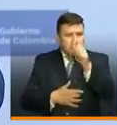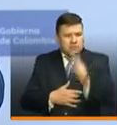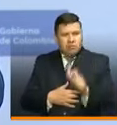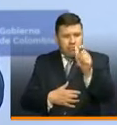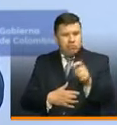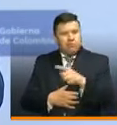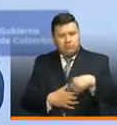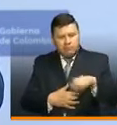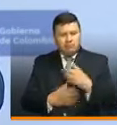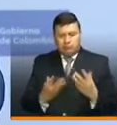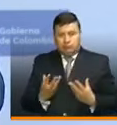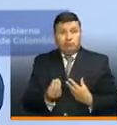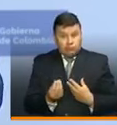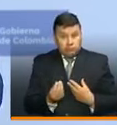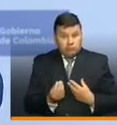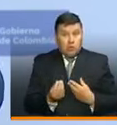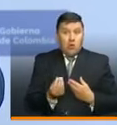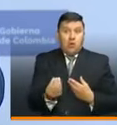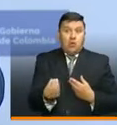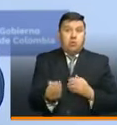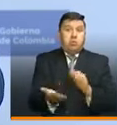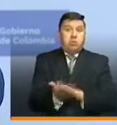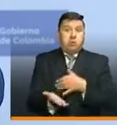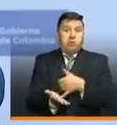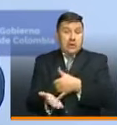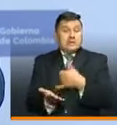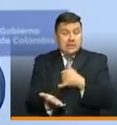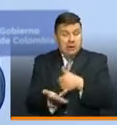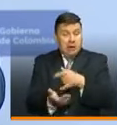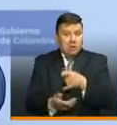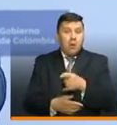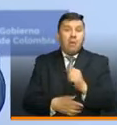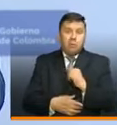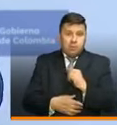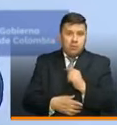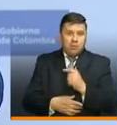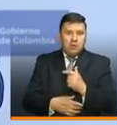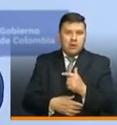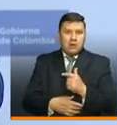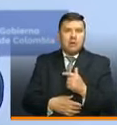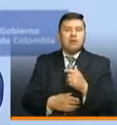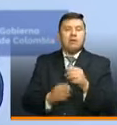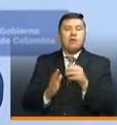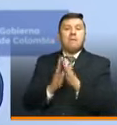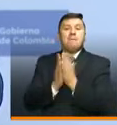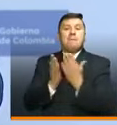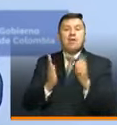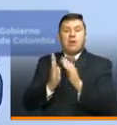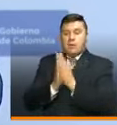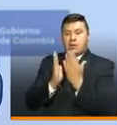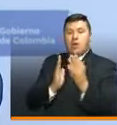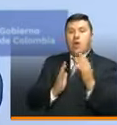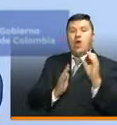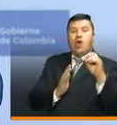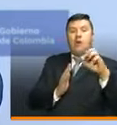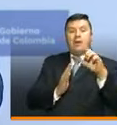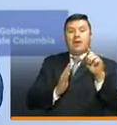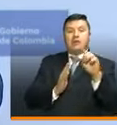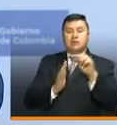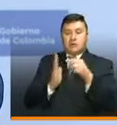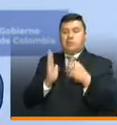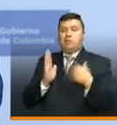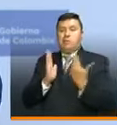personas, de los grupos que sean premiados, es que quedan todos los manuales de información en open source, todos